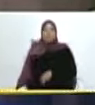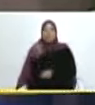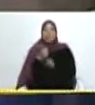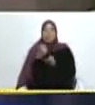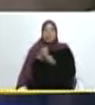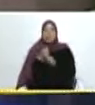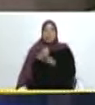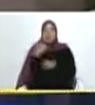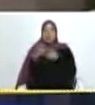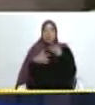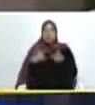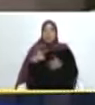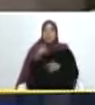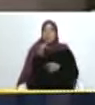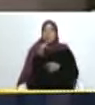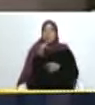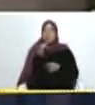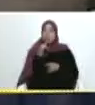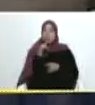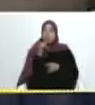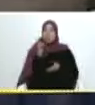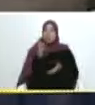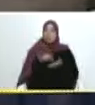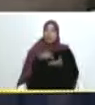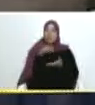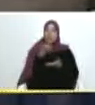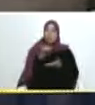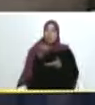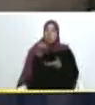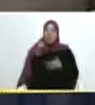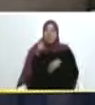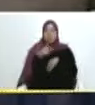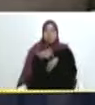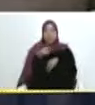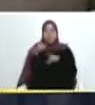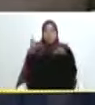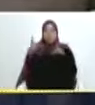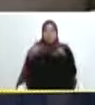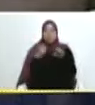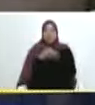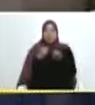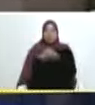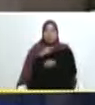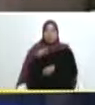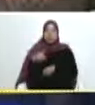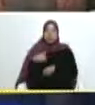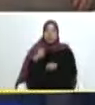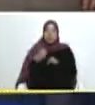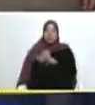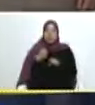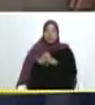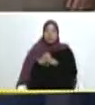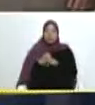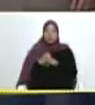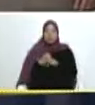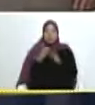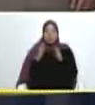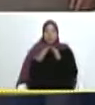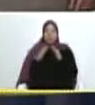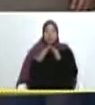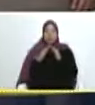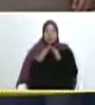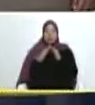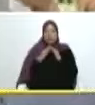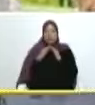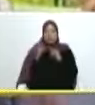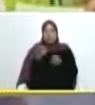energía fotovoltaica, que podamos tener los kits fotovoltaicos en nuestra residencia, en nuestra casa, en la